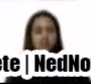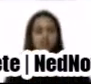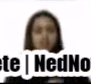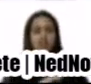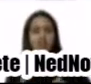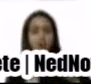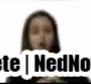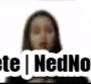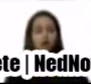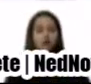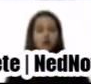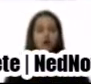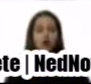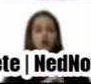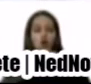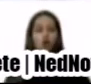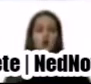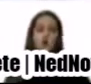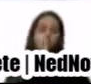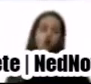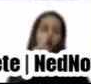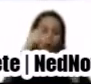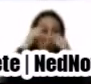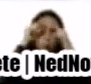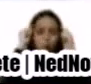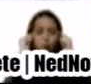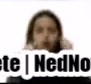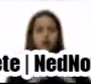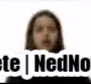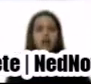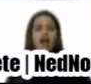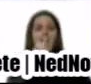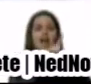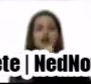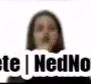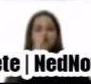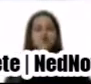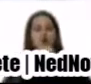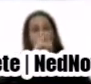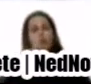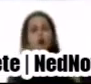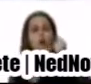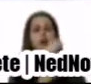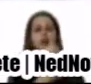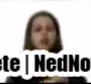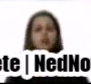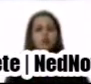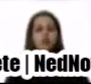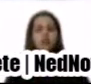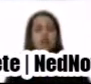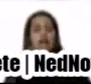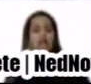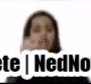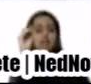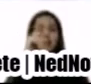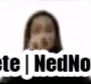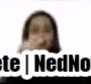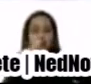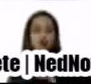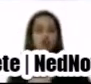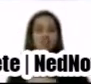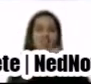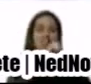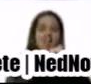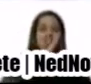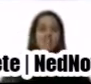proceso electoral libre y justo que sea un auténtico reflejo de la voluntad popular. Desconoce una vez más